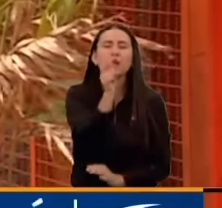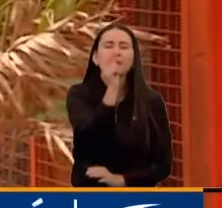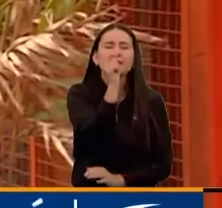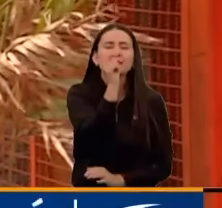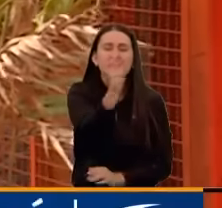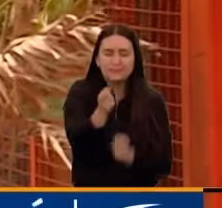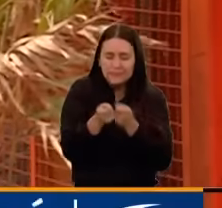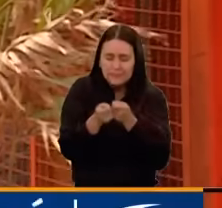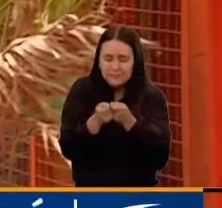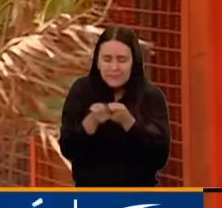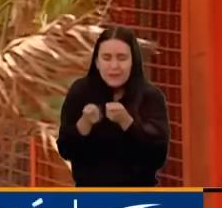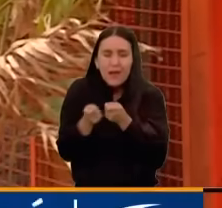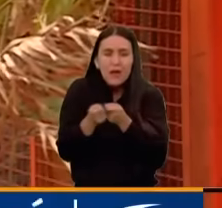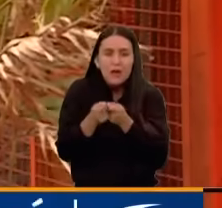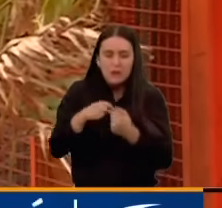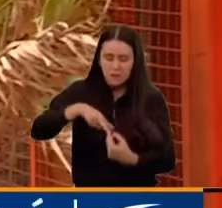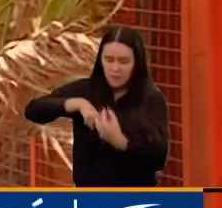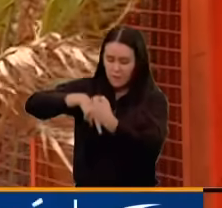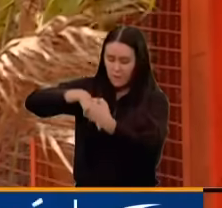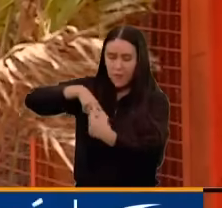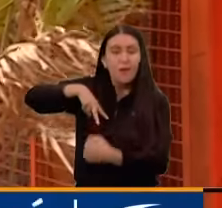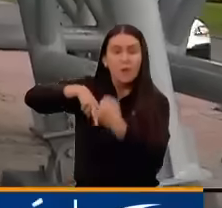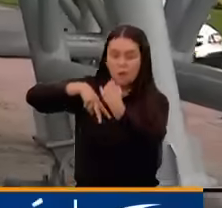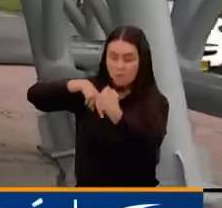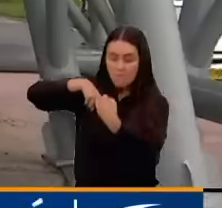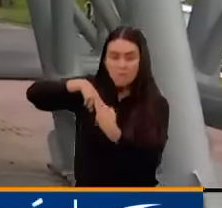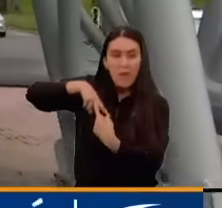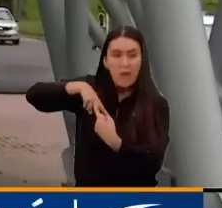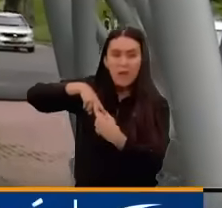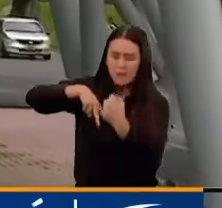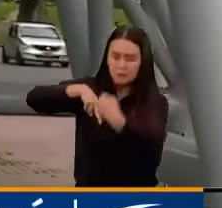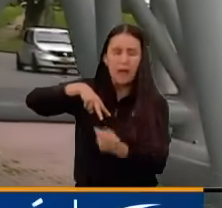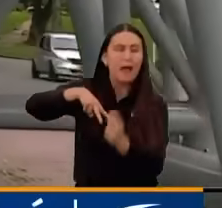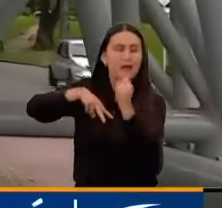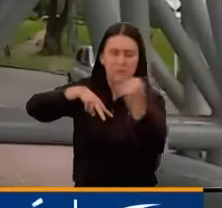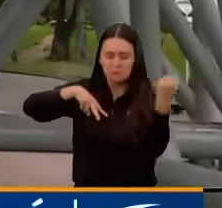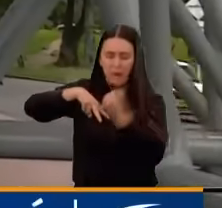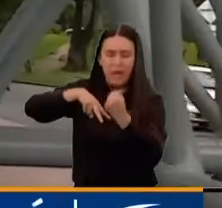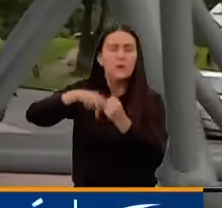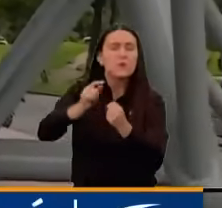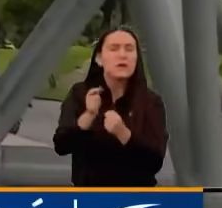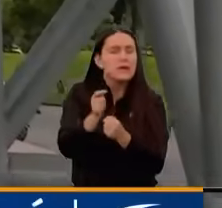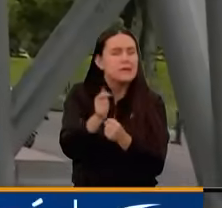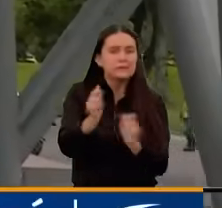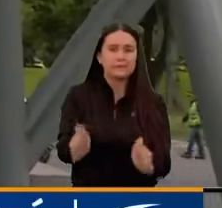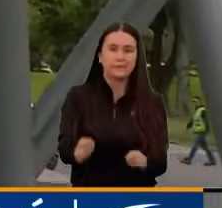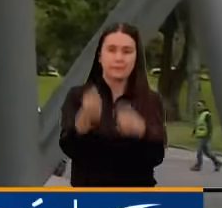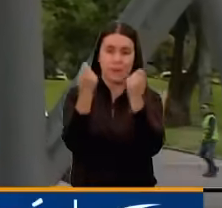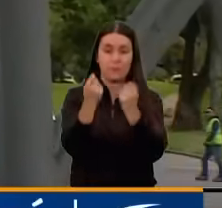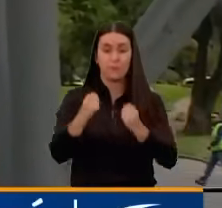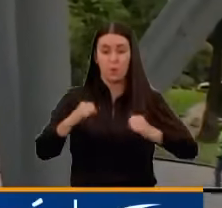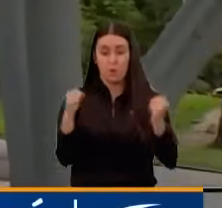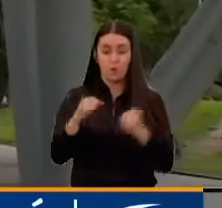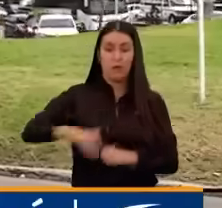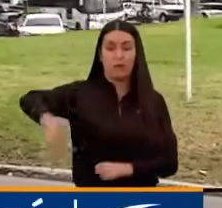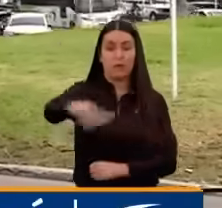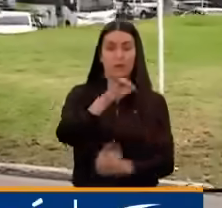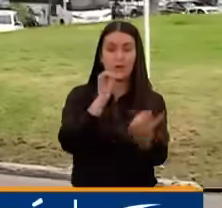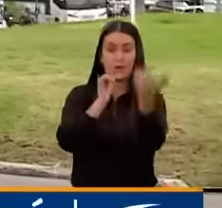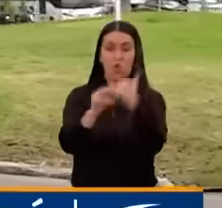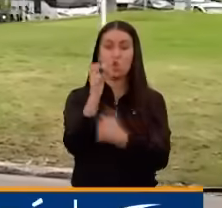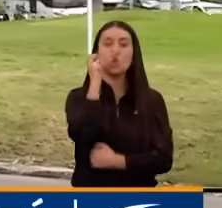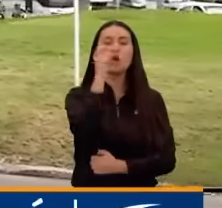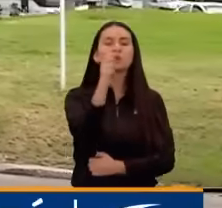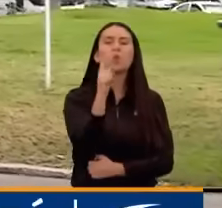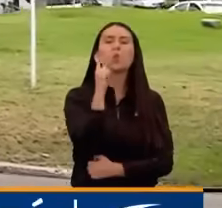1 centímetro, 1.5 centímetros de cogerme la vena, la arteria femoral. En la 134 con autopista Norte, bogotanos aseguran que el problema se debe